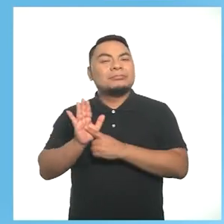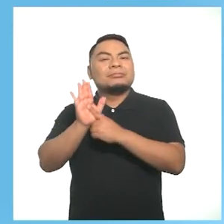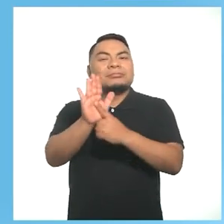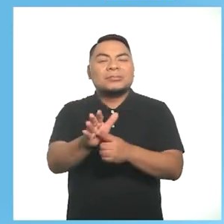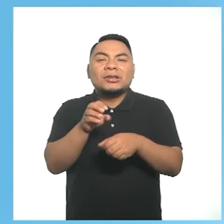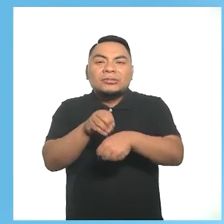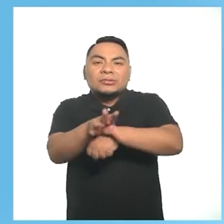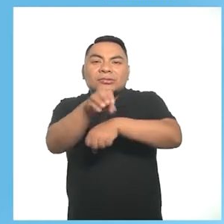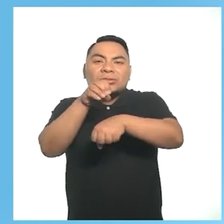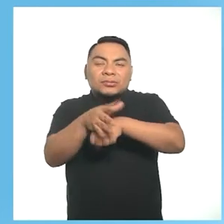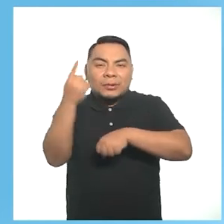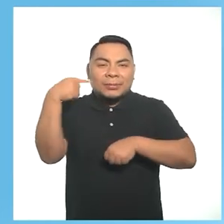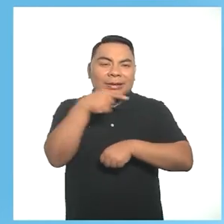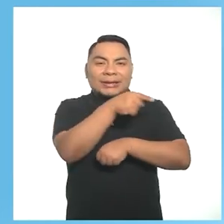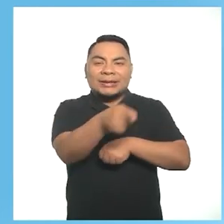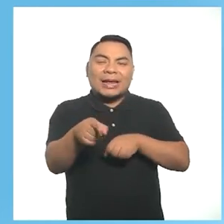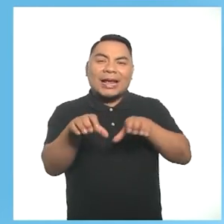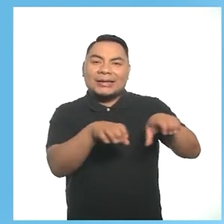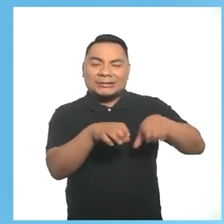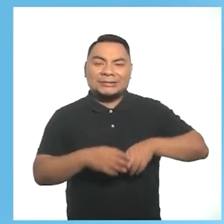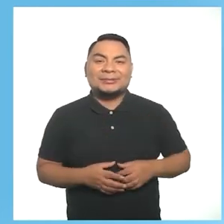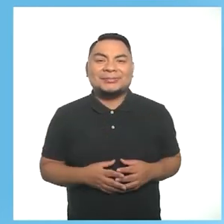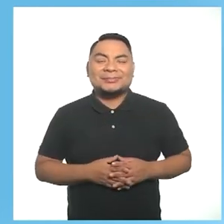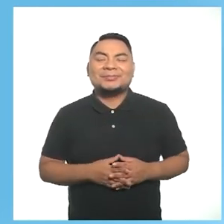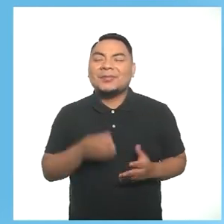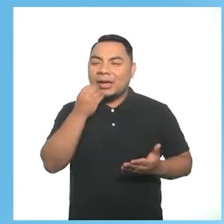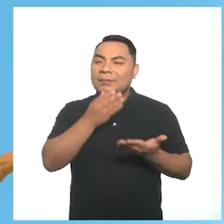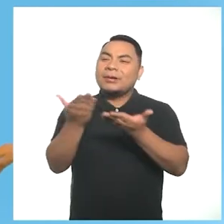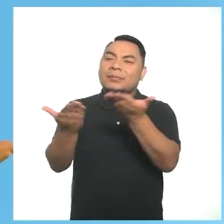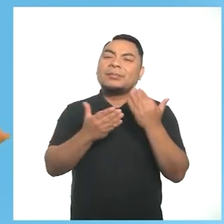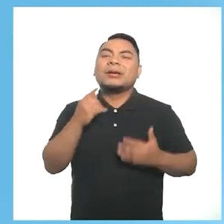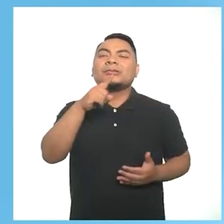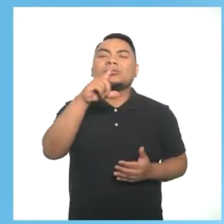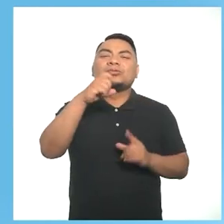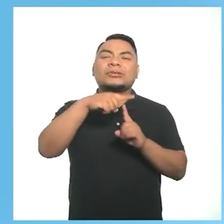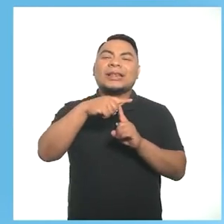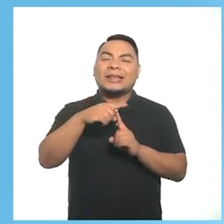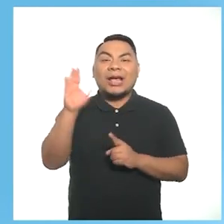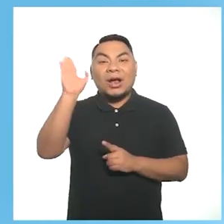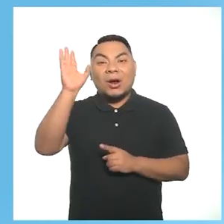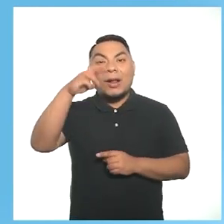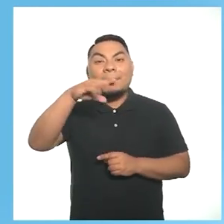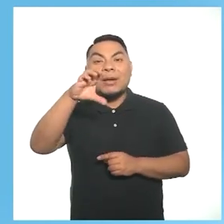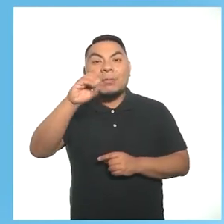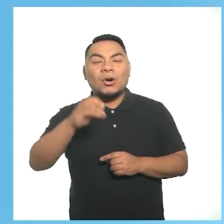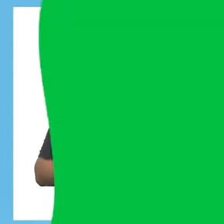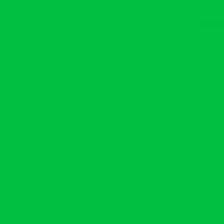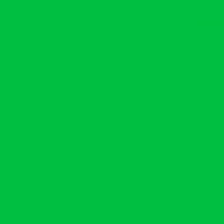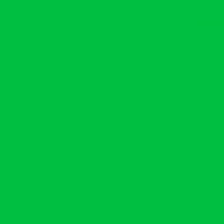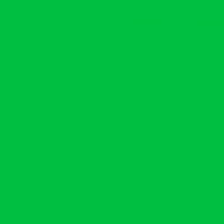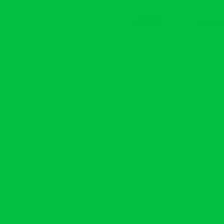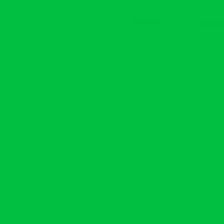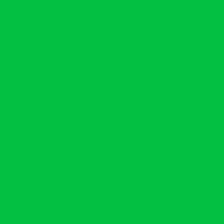nos presente las sugerencias para esta actividad. ¡Bienvenida, Suset! ¡Hola, Memo!